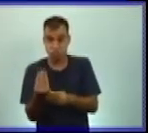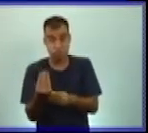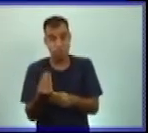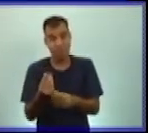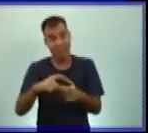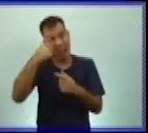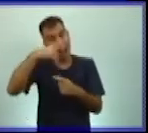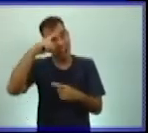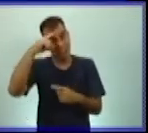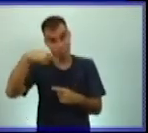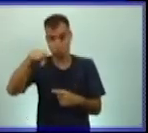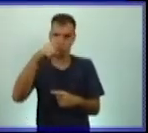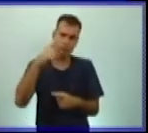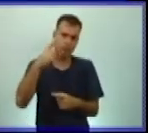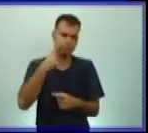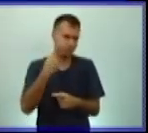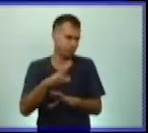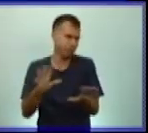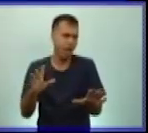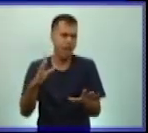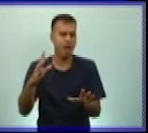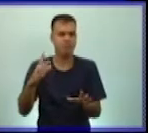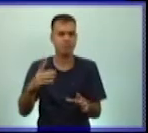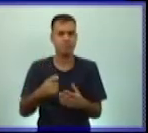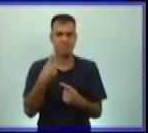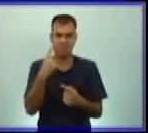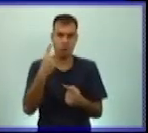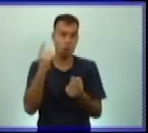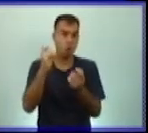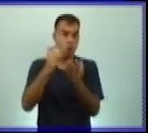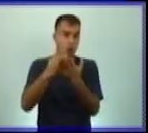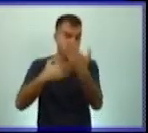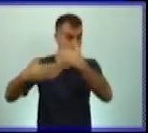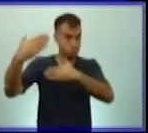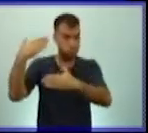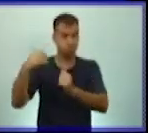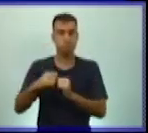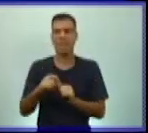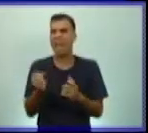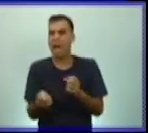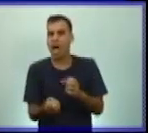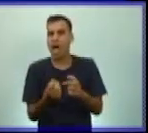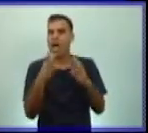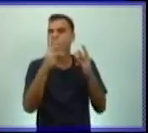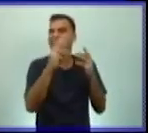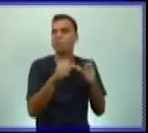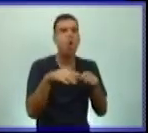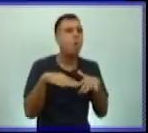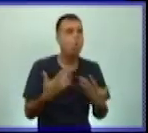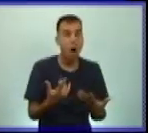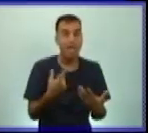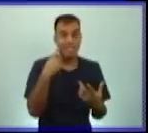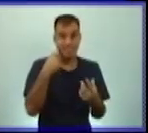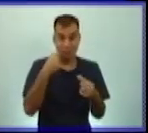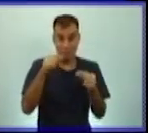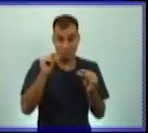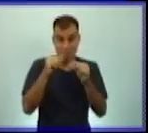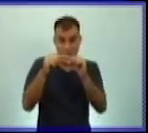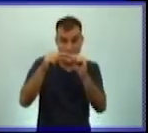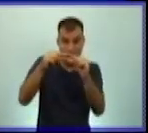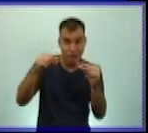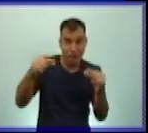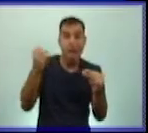conocen y que lo analizamos en encuentros anteriores. ¿Qué se obtiene como producto de esta reacción? Bueno, ese sólido de color blanco que ustedes